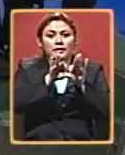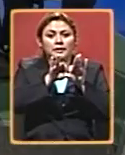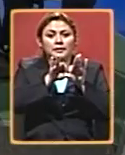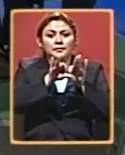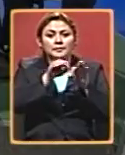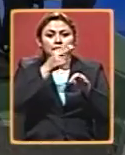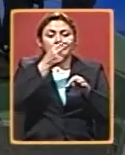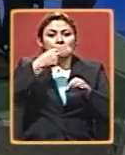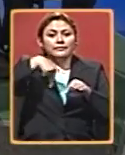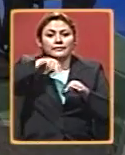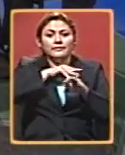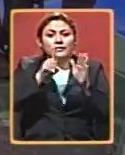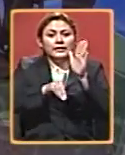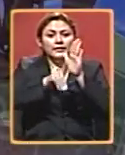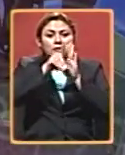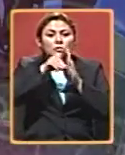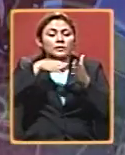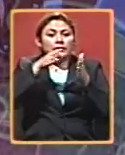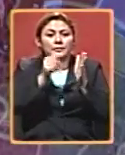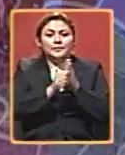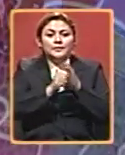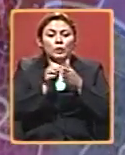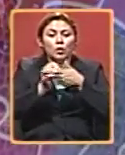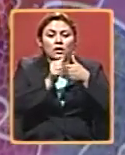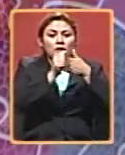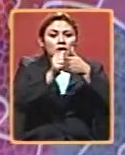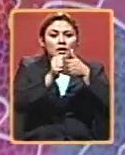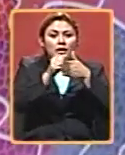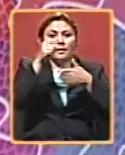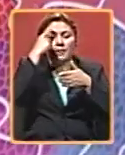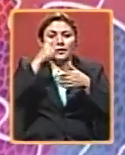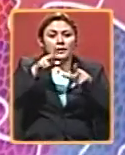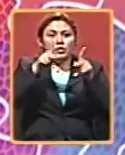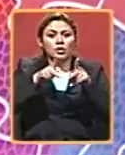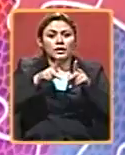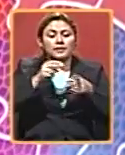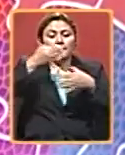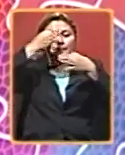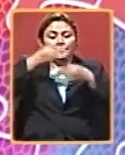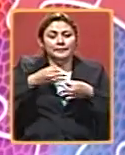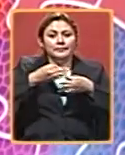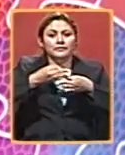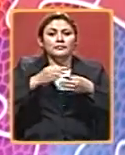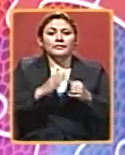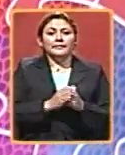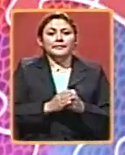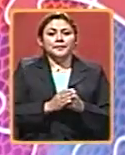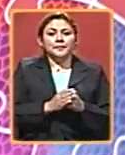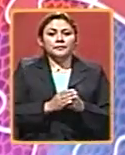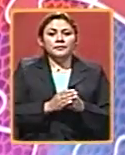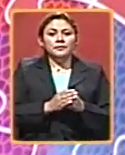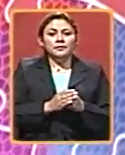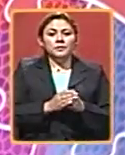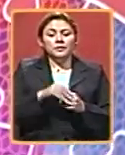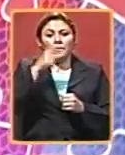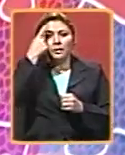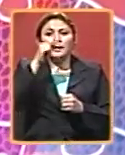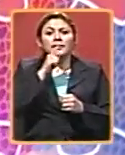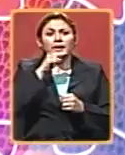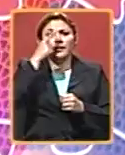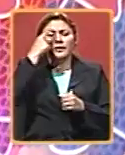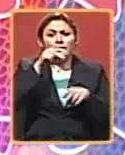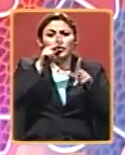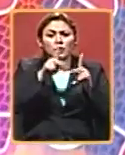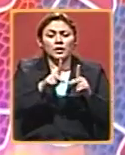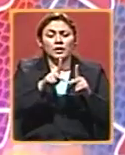desarrollamos una guía para los tomadores de decisiones. Eso es muy importante. Para los los que están en el